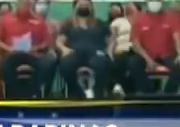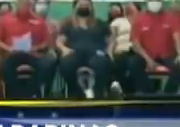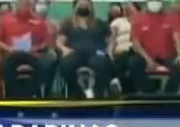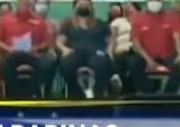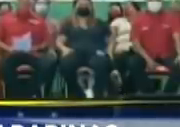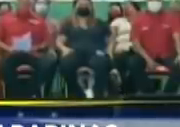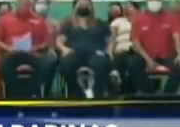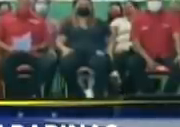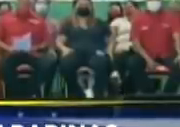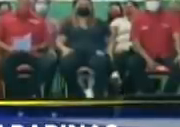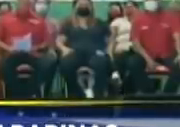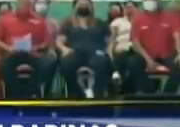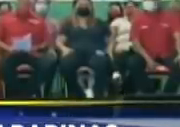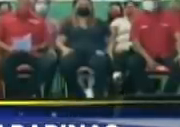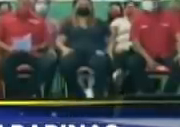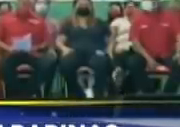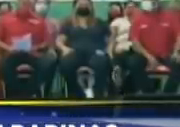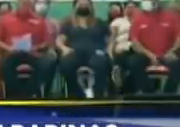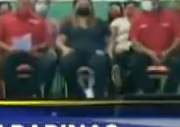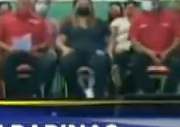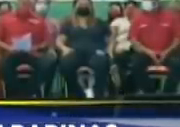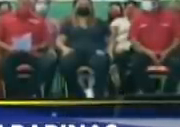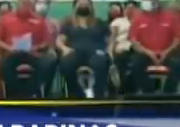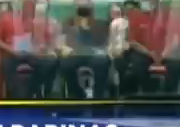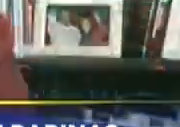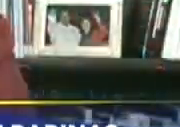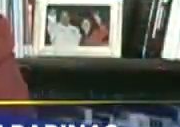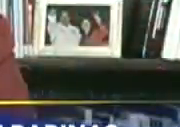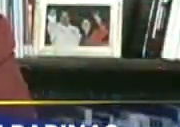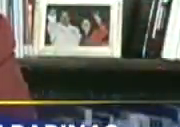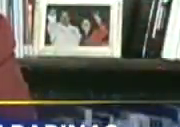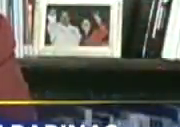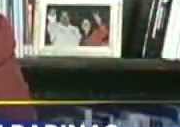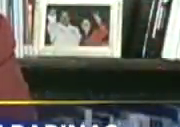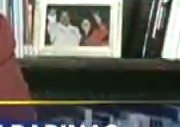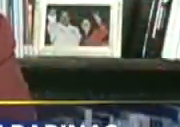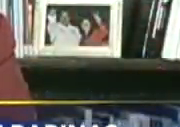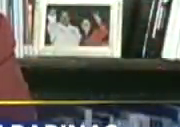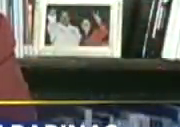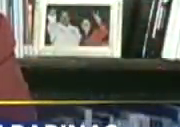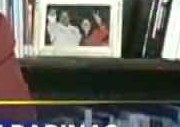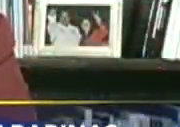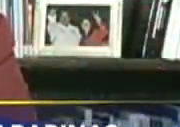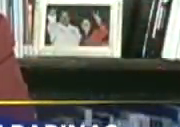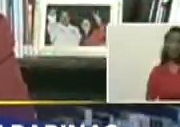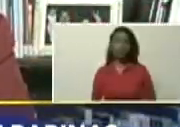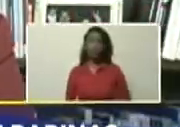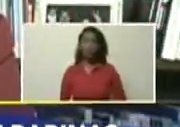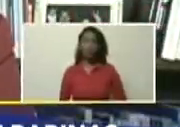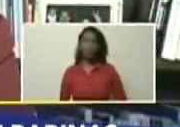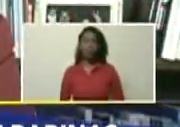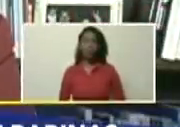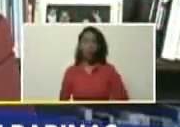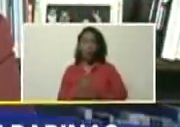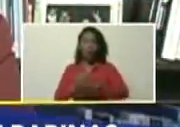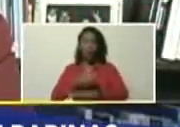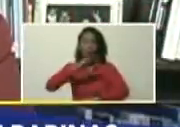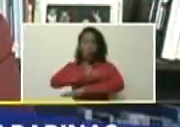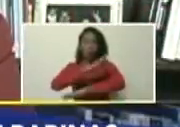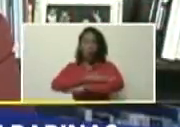el domingo 9 de enero del 2022. Una nueva etapa de gobernar obedeciendo con el